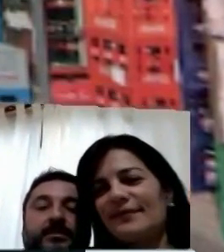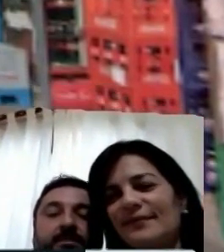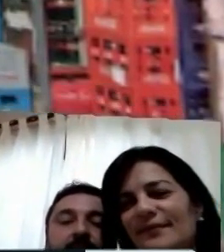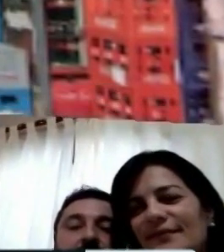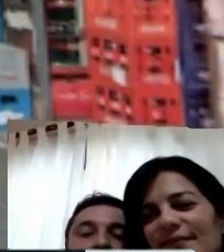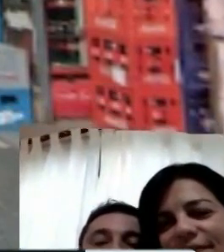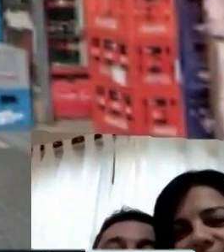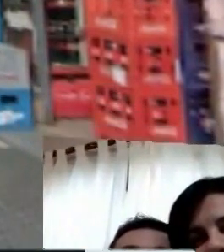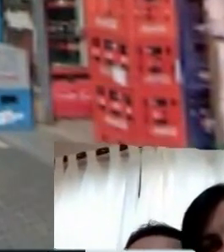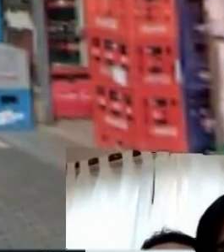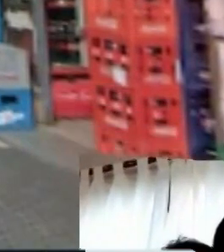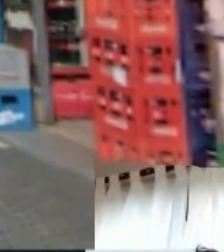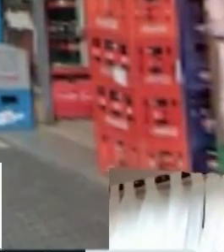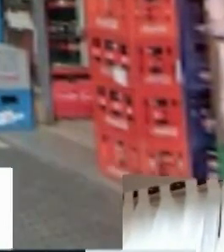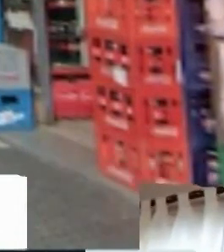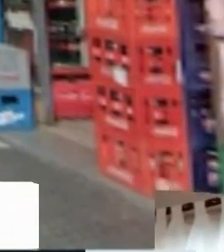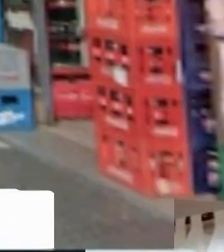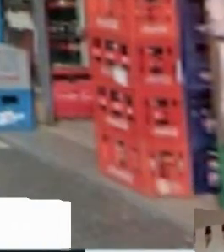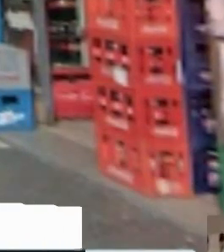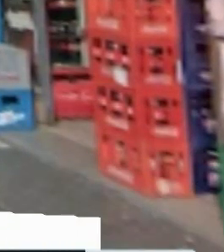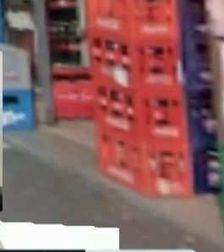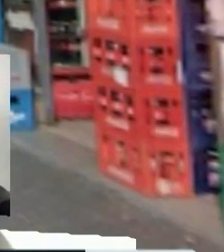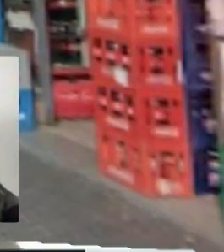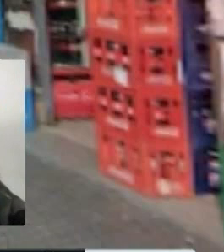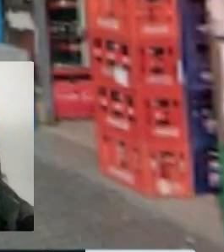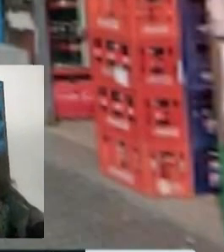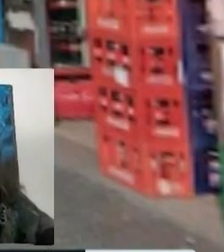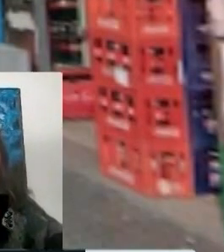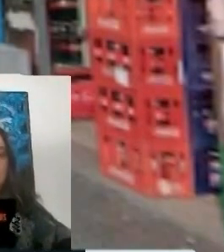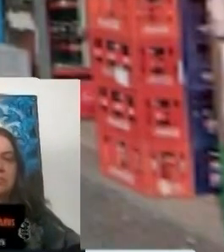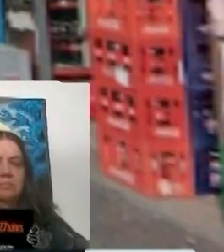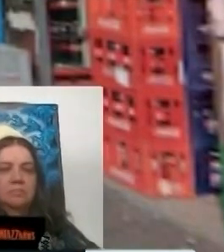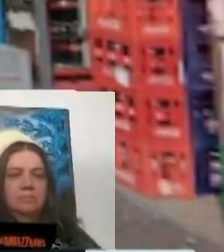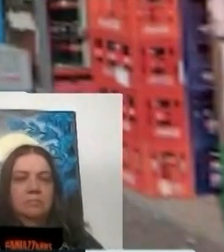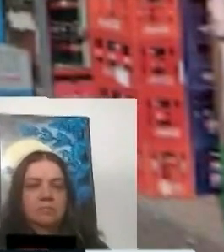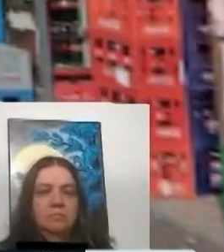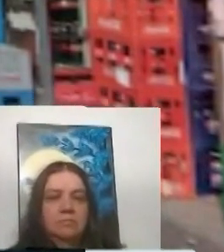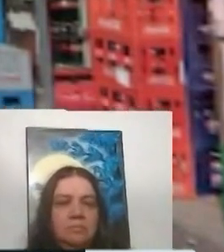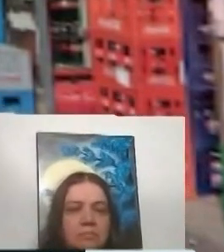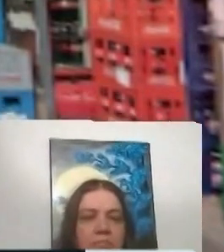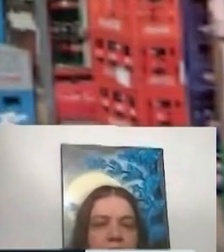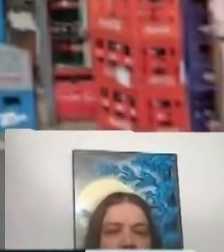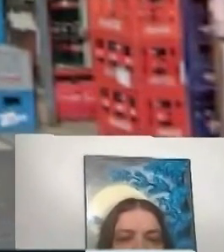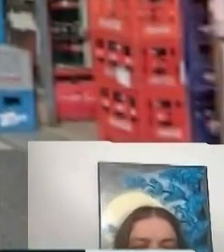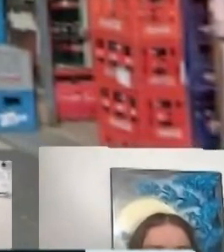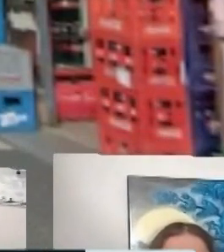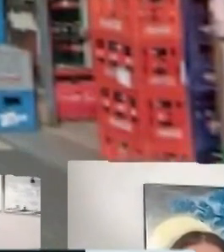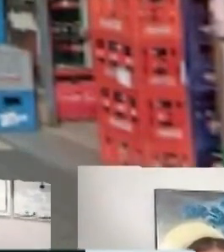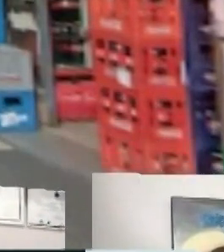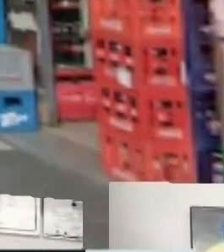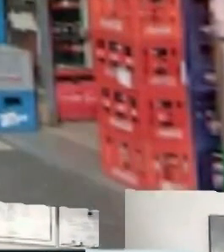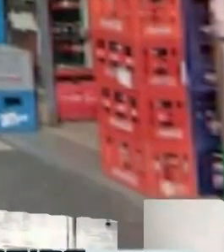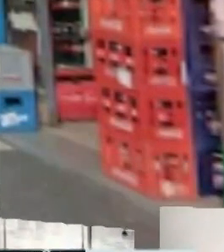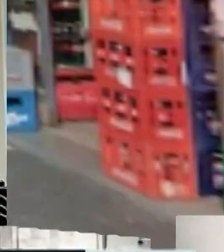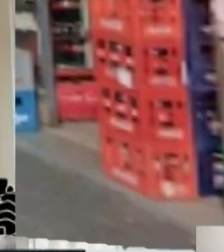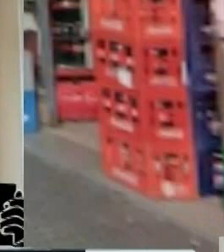Norberto. Dubín, Norberto, Ariel. Guillamet, Faibel, Bellman de Golfeder,